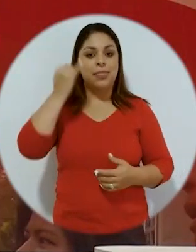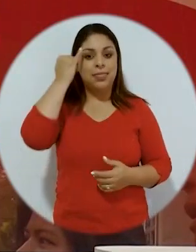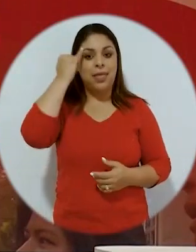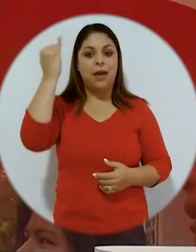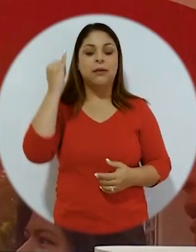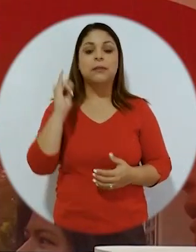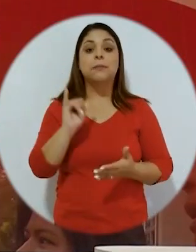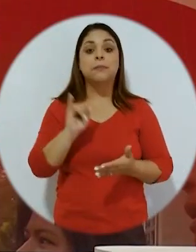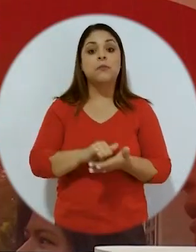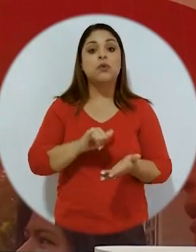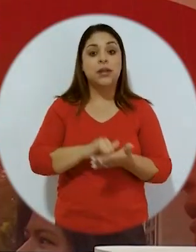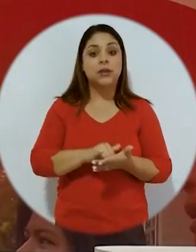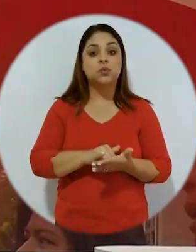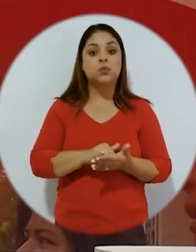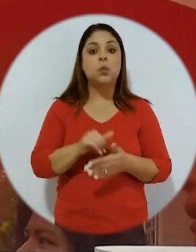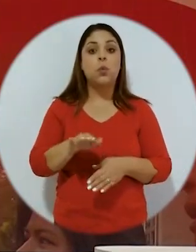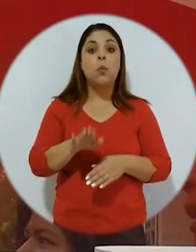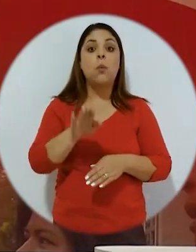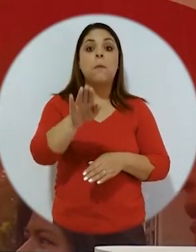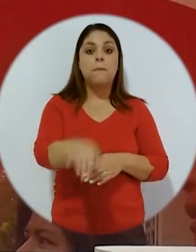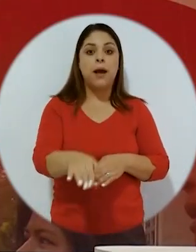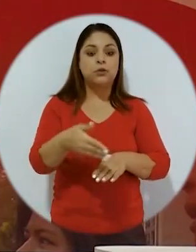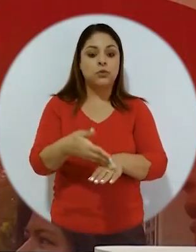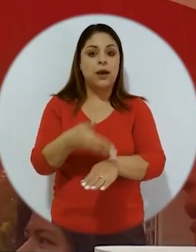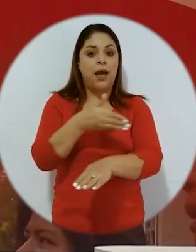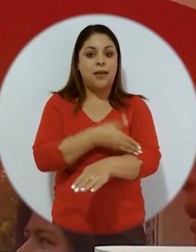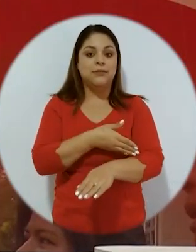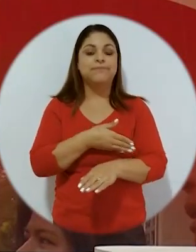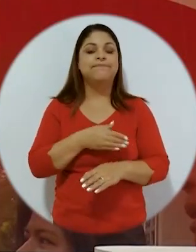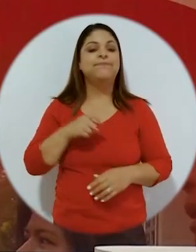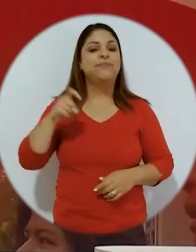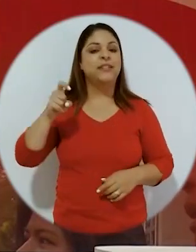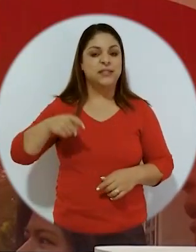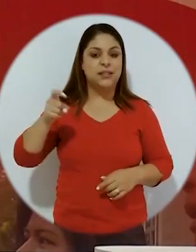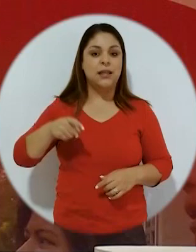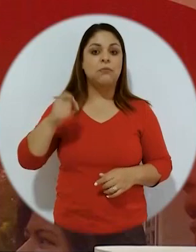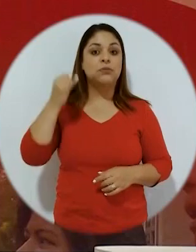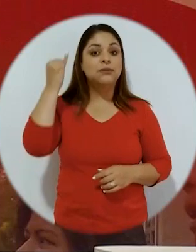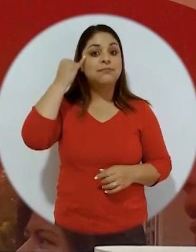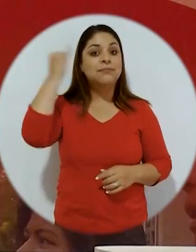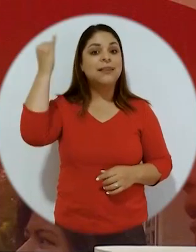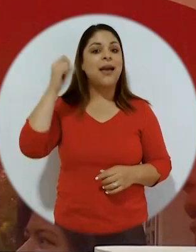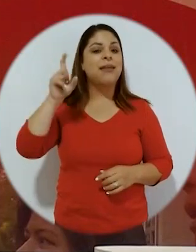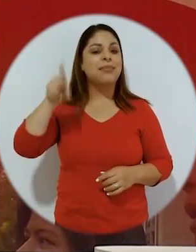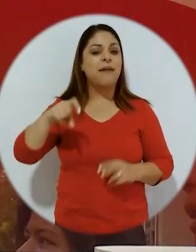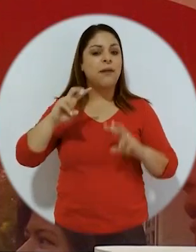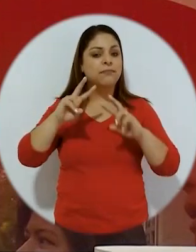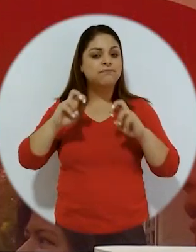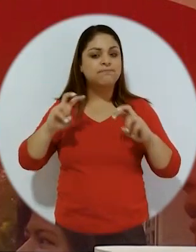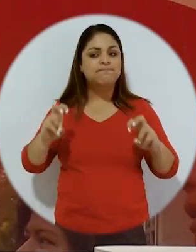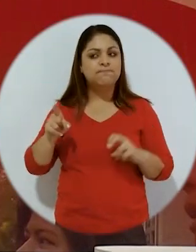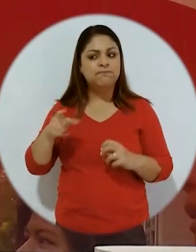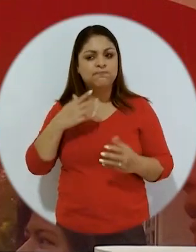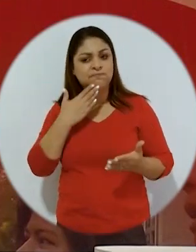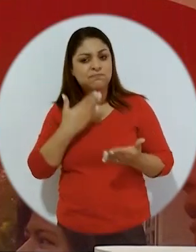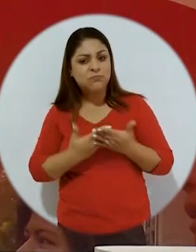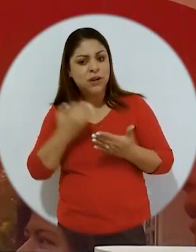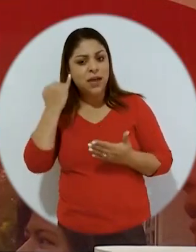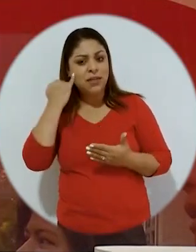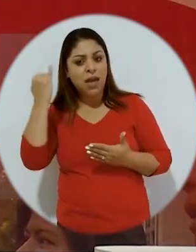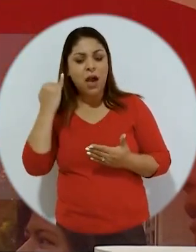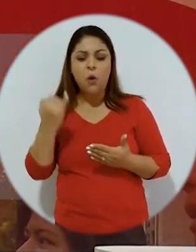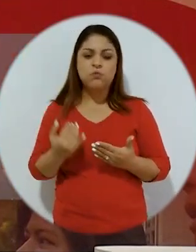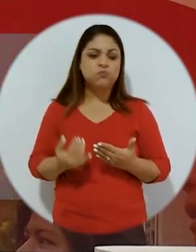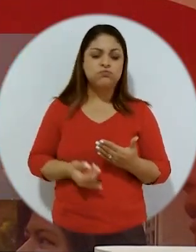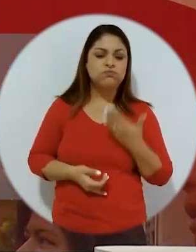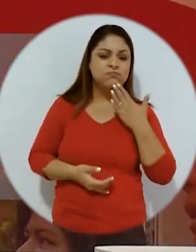mínimo viable, y por eso un paso antes de este elemento, nosotros consideramos que la idea hay que analizar la viabilidad desde